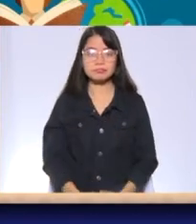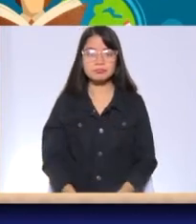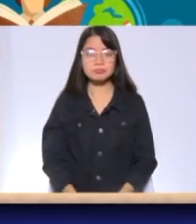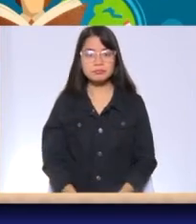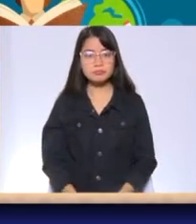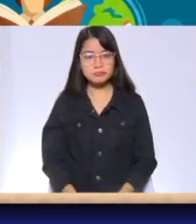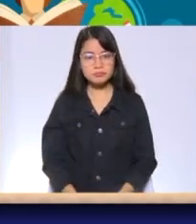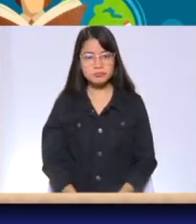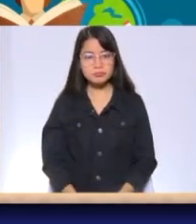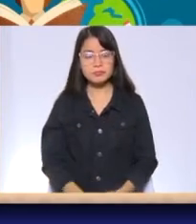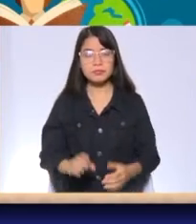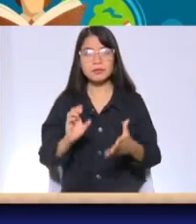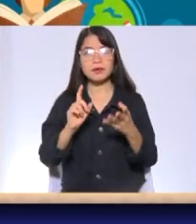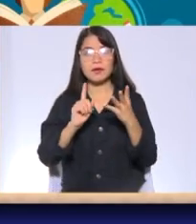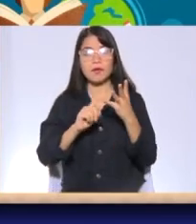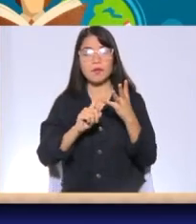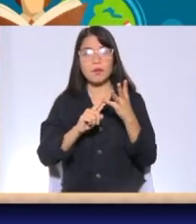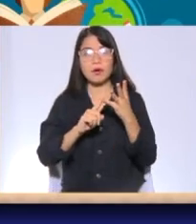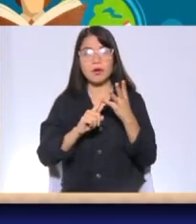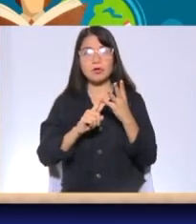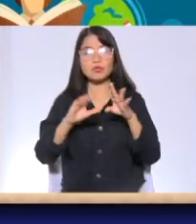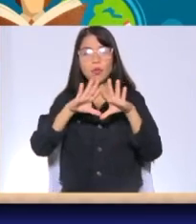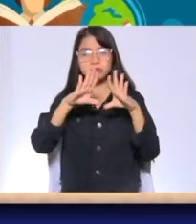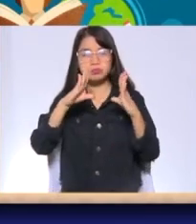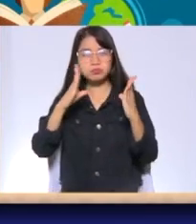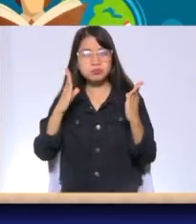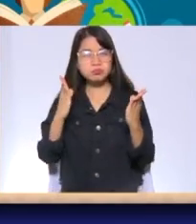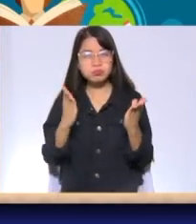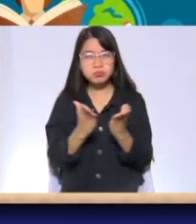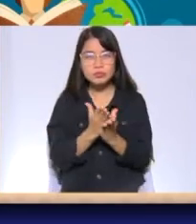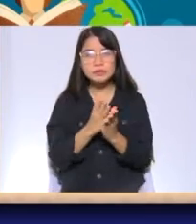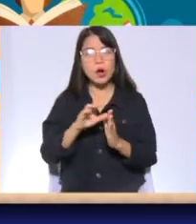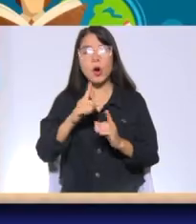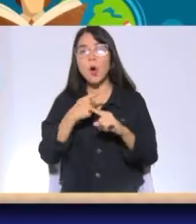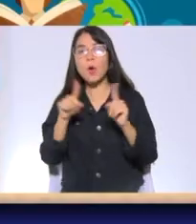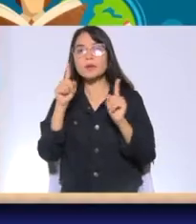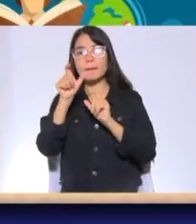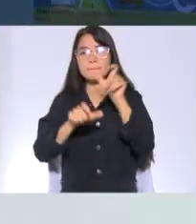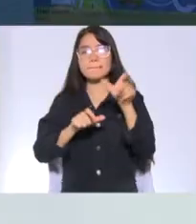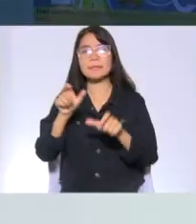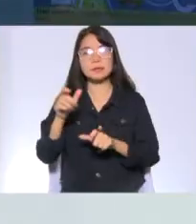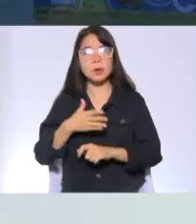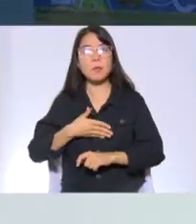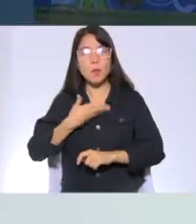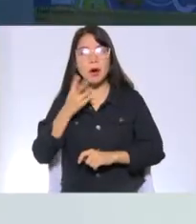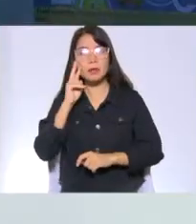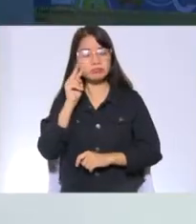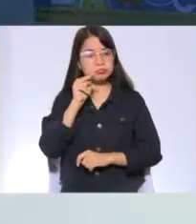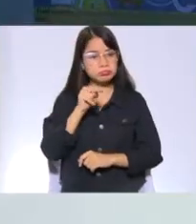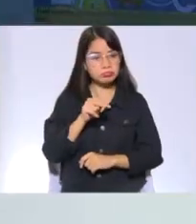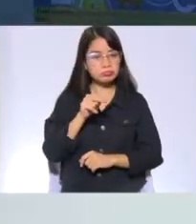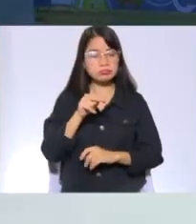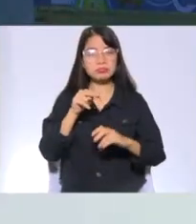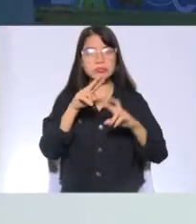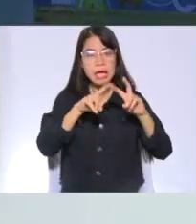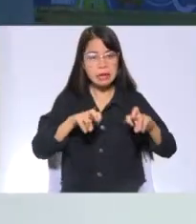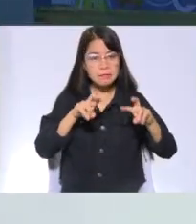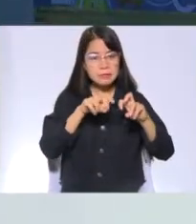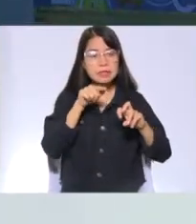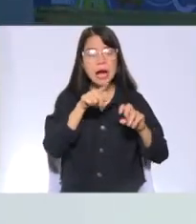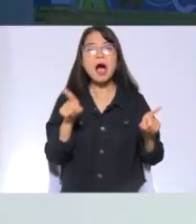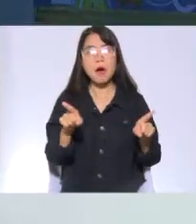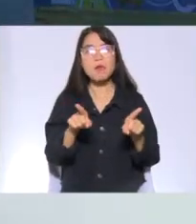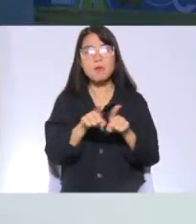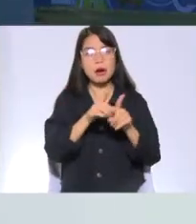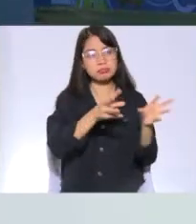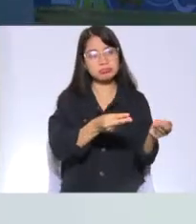otra persona cuando los quiera citar e investigar pueda utilizarlos. Y que sea objetivo. Fíjense, uno de los textos científicos más famosos es la